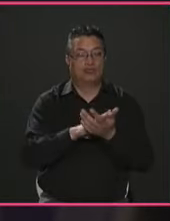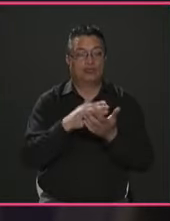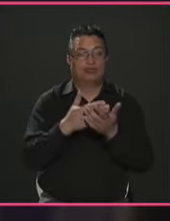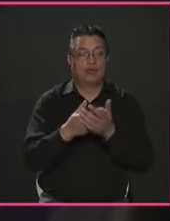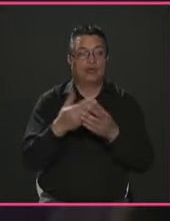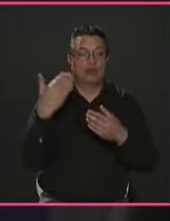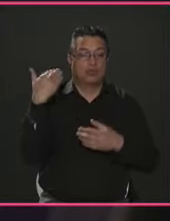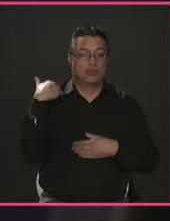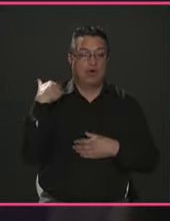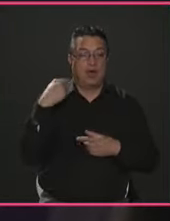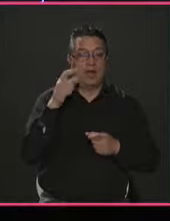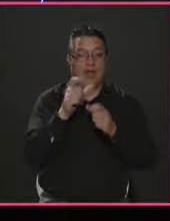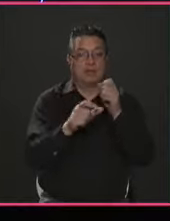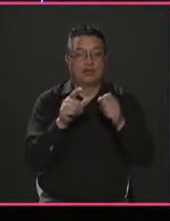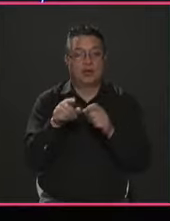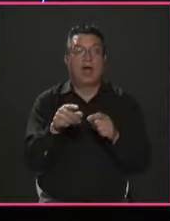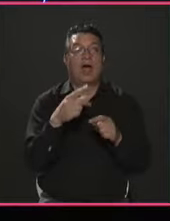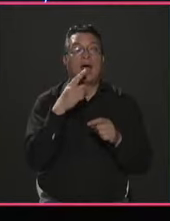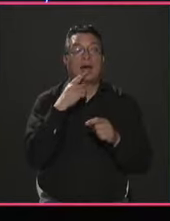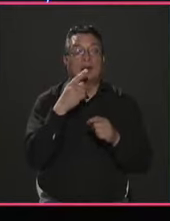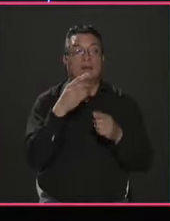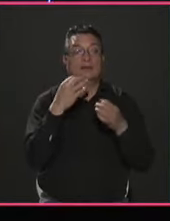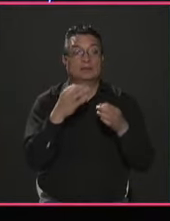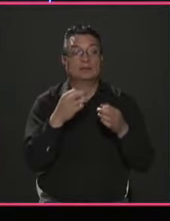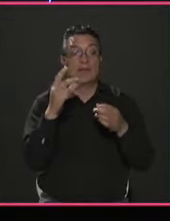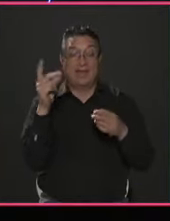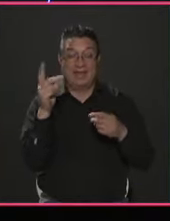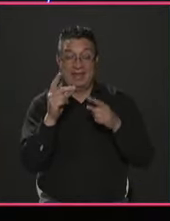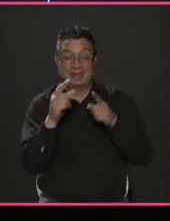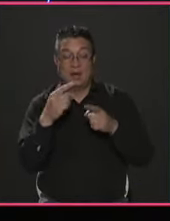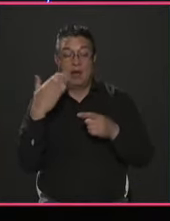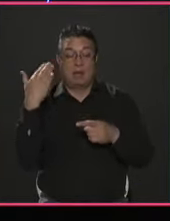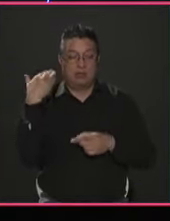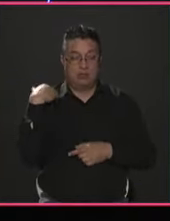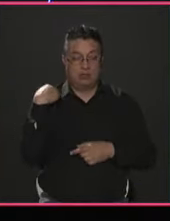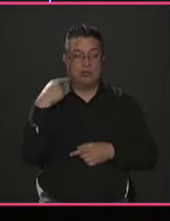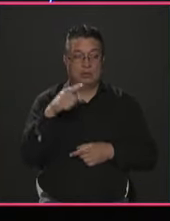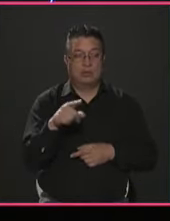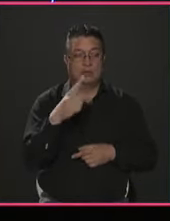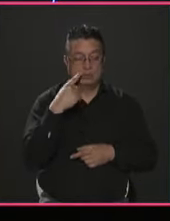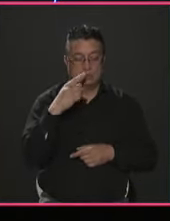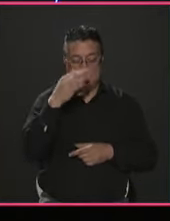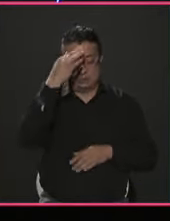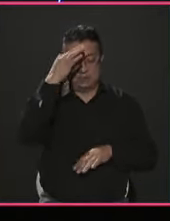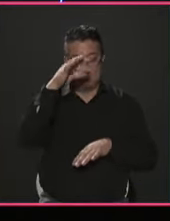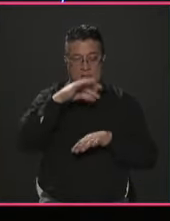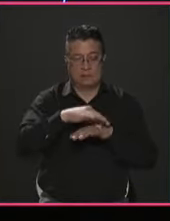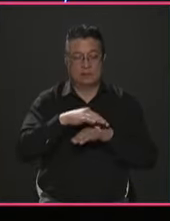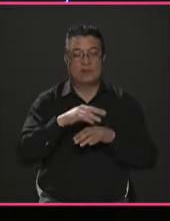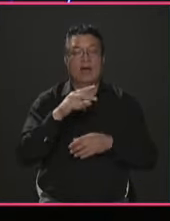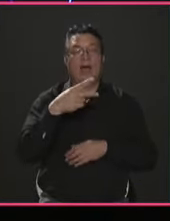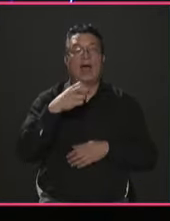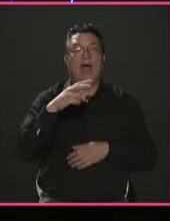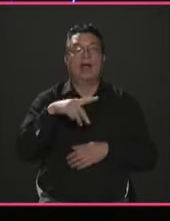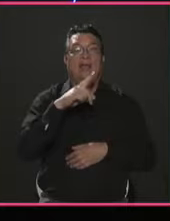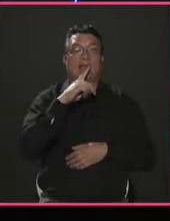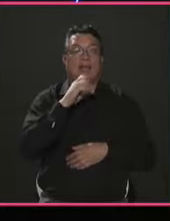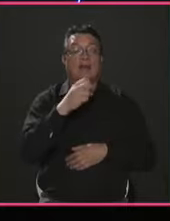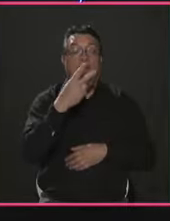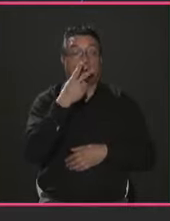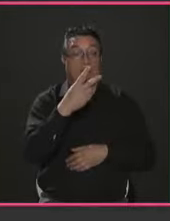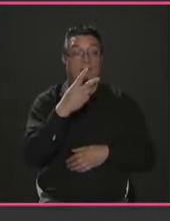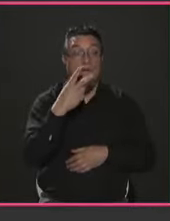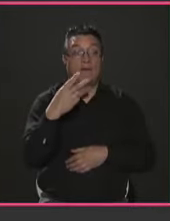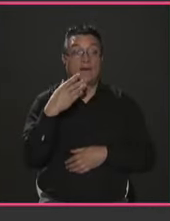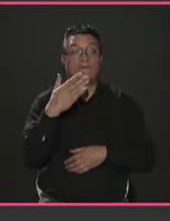los pulmones de una persona y lo que ven aquí a la derecha es como se ve el pulmón de una persona que está padeciendo de una infección de alt virus y como pueden ver acá se ve muy